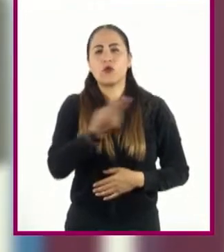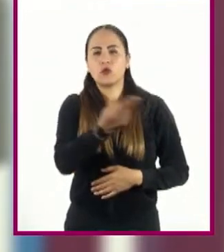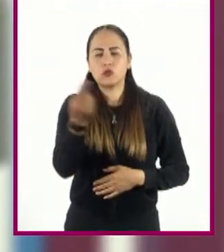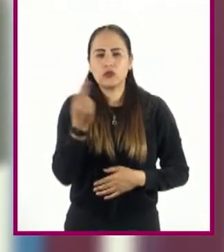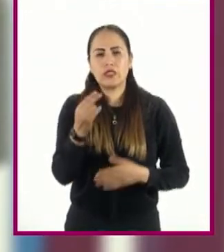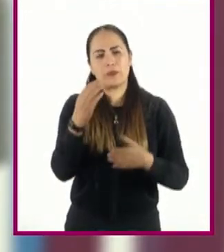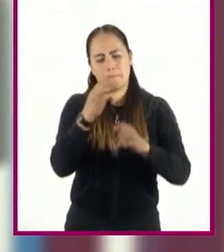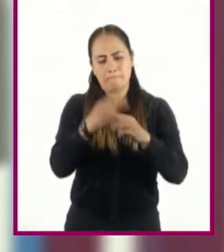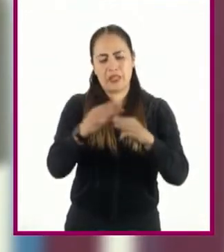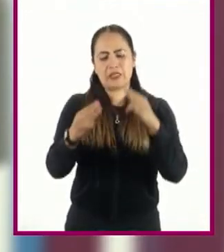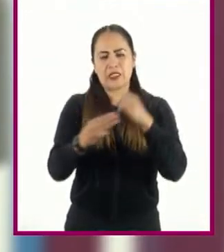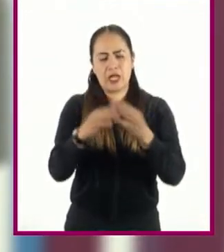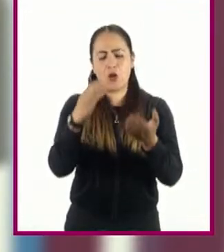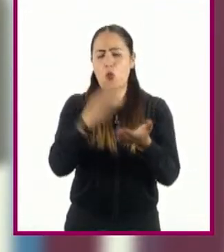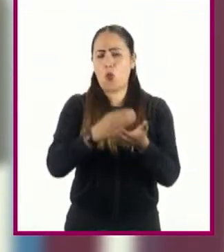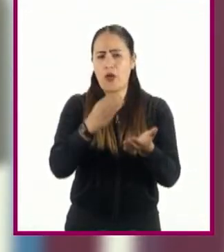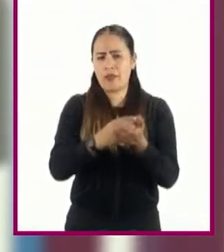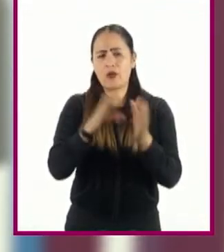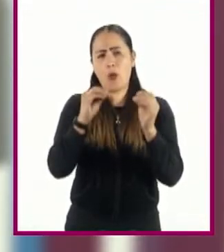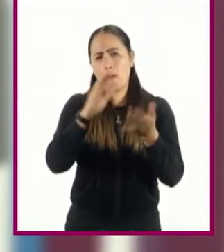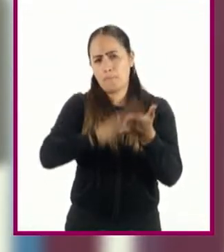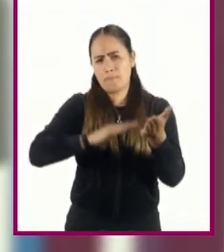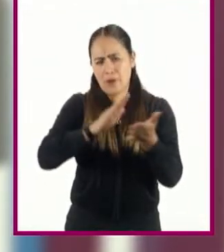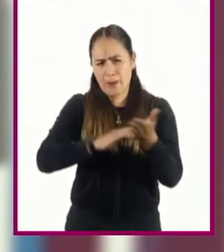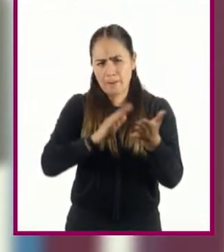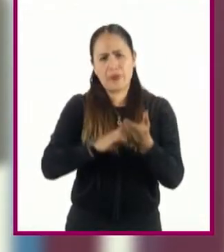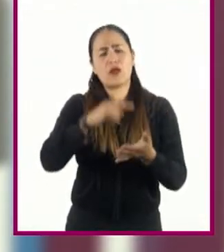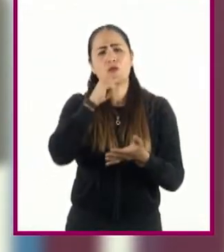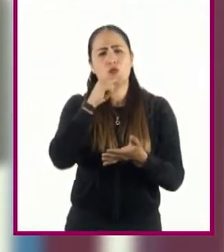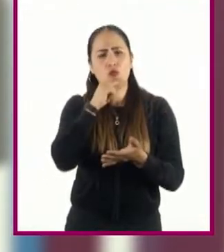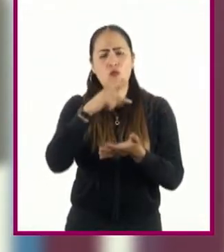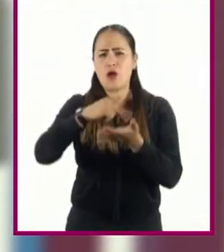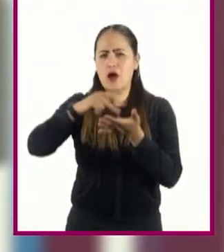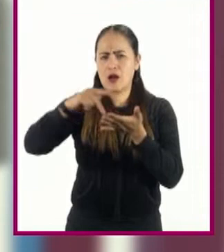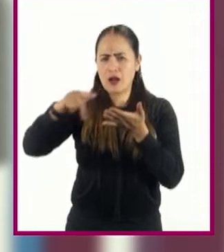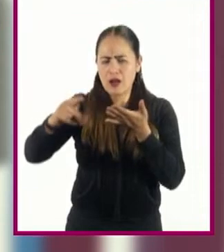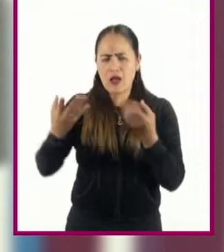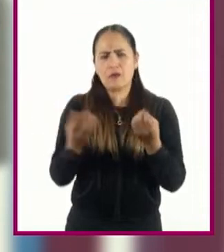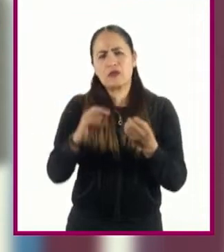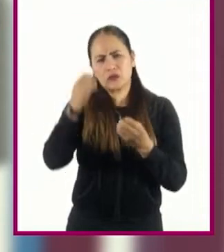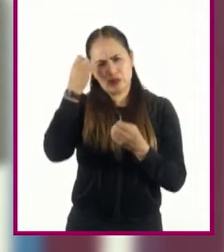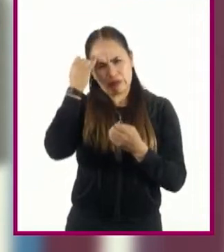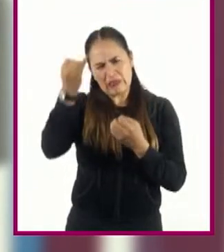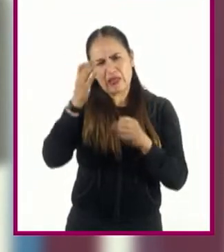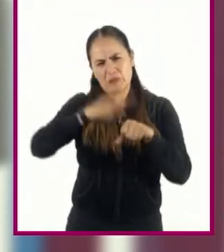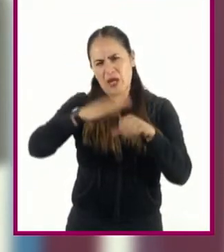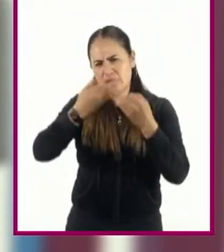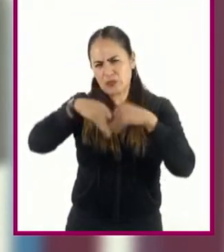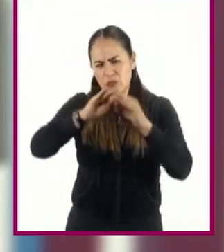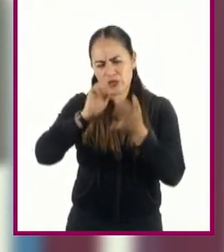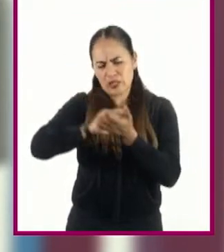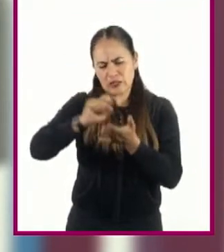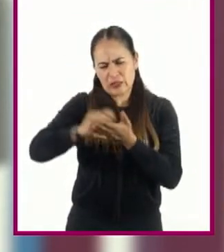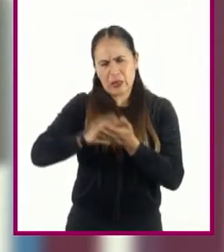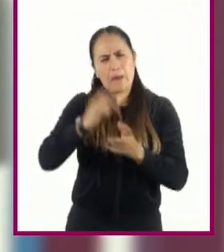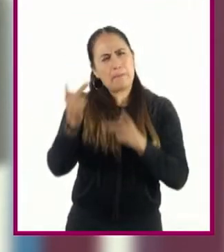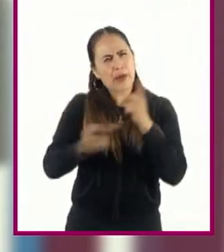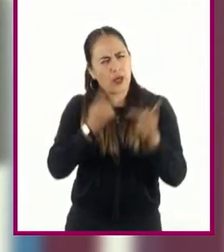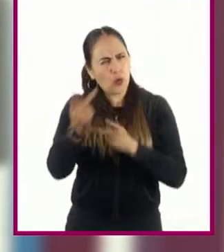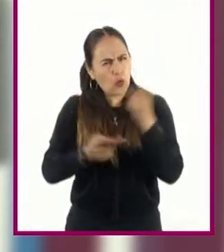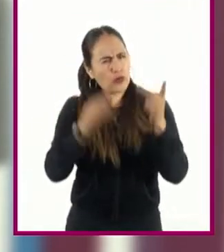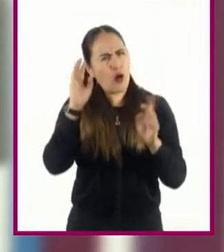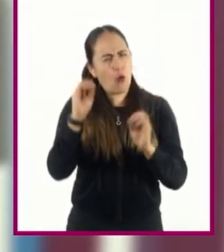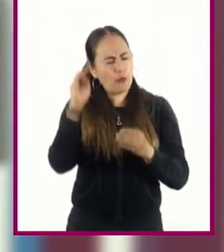su cuaderno o una hoja, un bolígrafo o un lápiz para anotar las ideas principales, preguntas o reflexiones que surjan